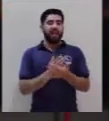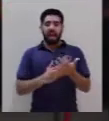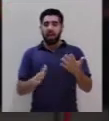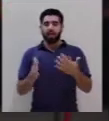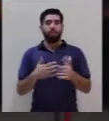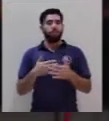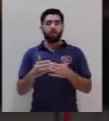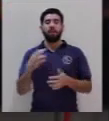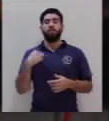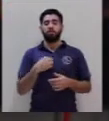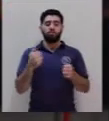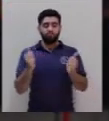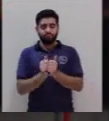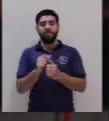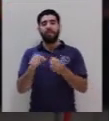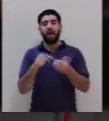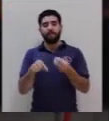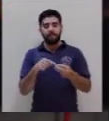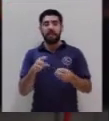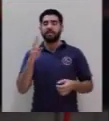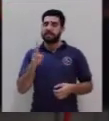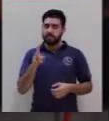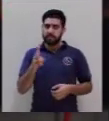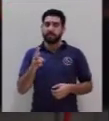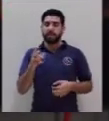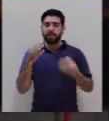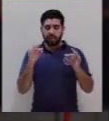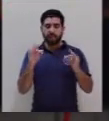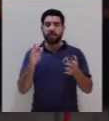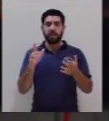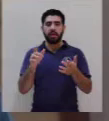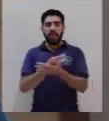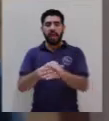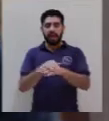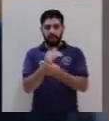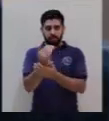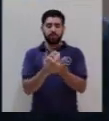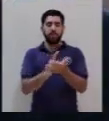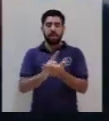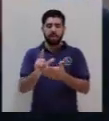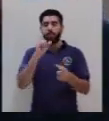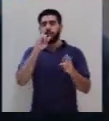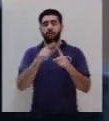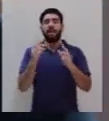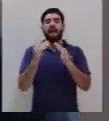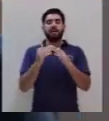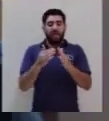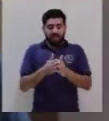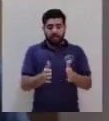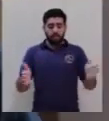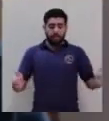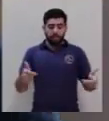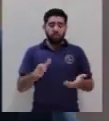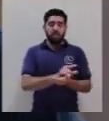recordemos que después de hacer cualquier actividad, después de estar con nuestros seres queridos en casa, pues tratemos de limpiarnos las manos